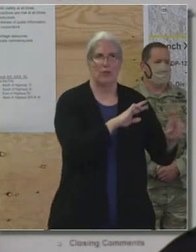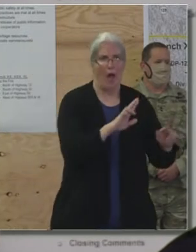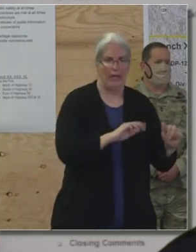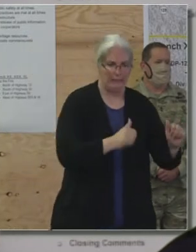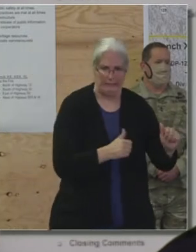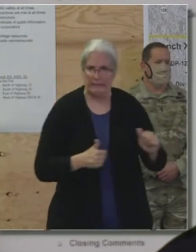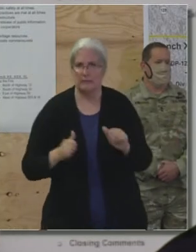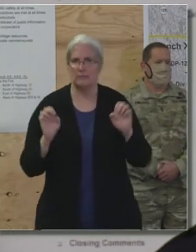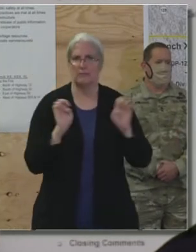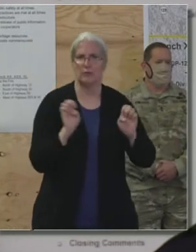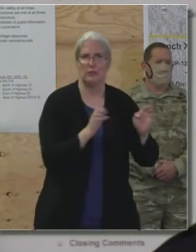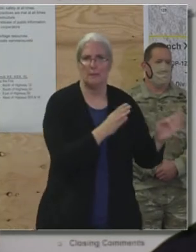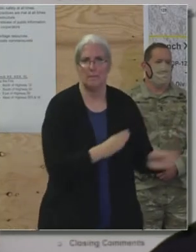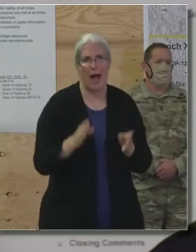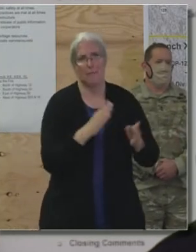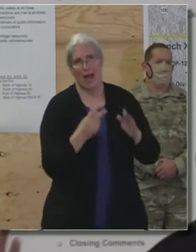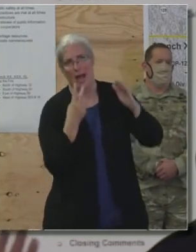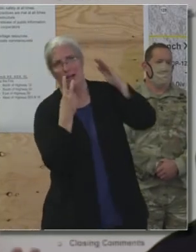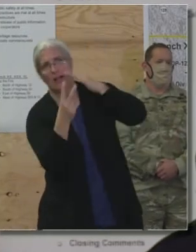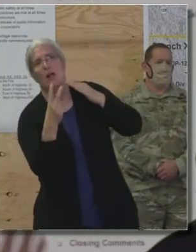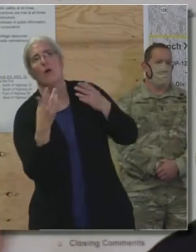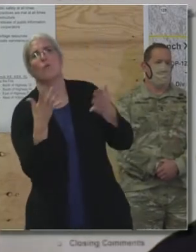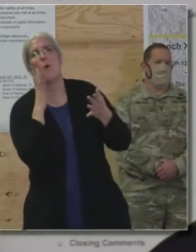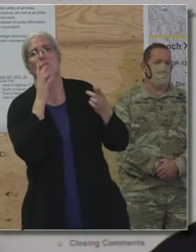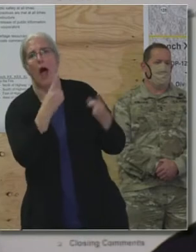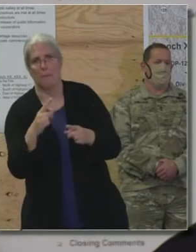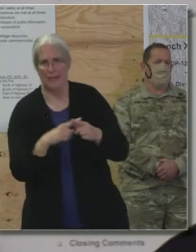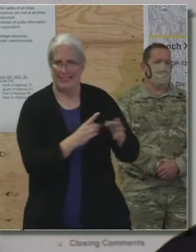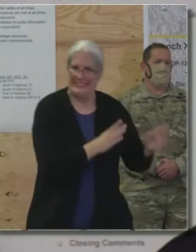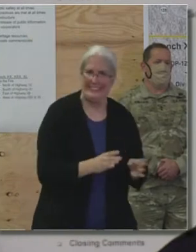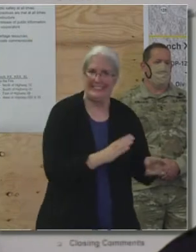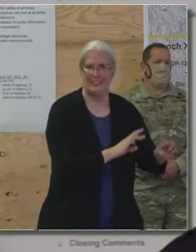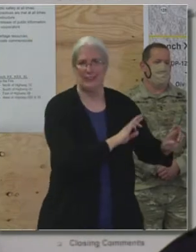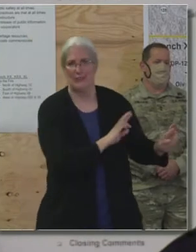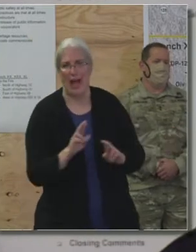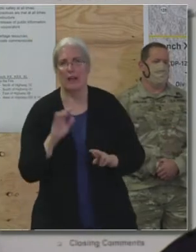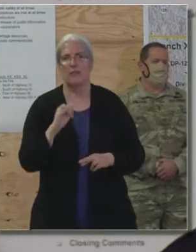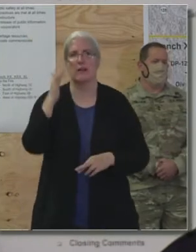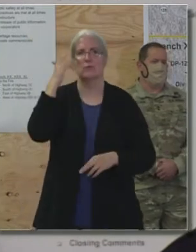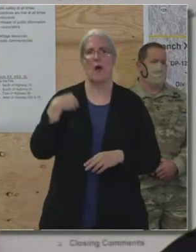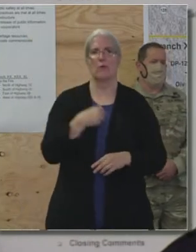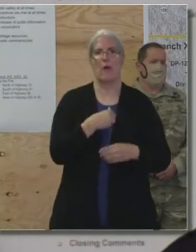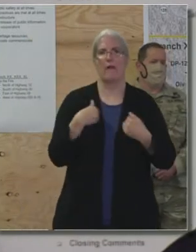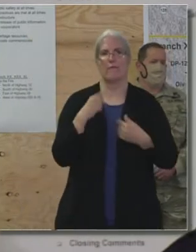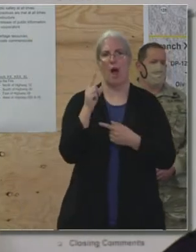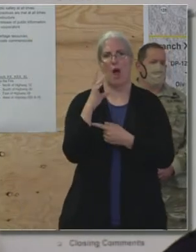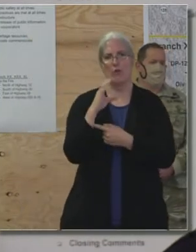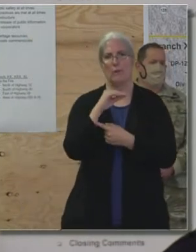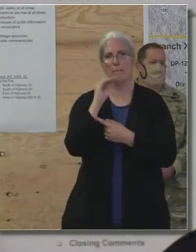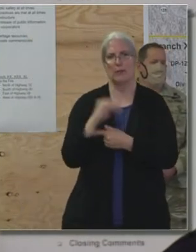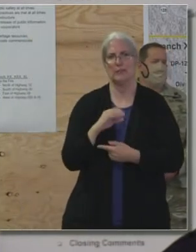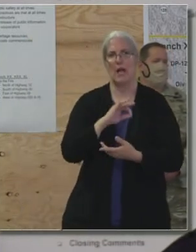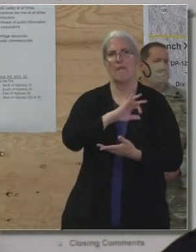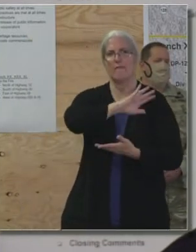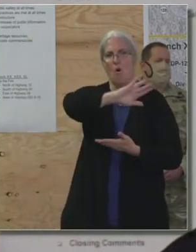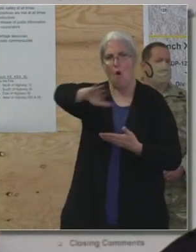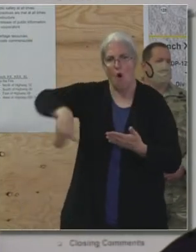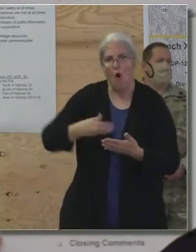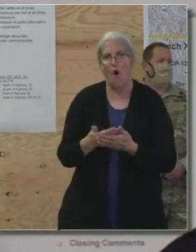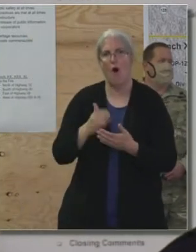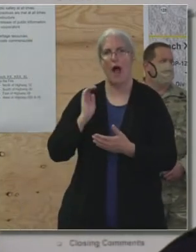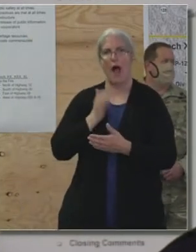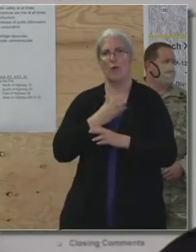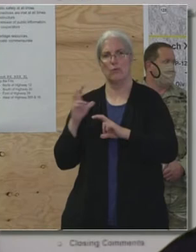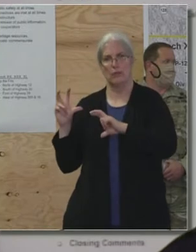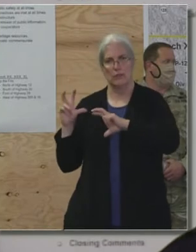infraestructura tratando de anticipar esas necesidades y por eso tenemos 100% de nuestros recursos las oficinas de